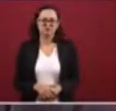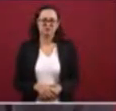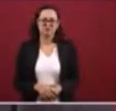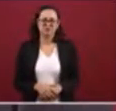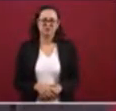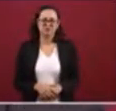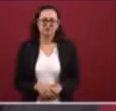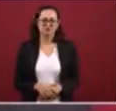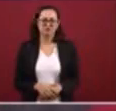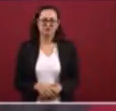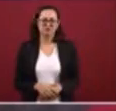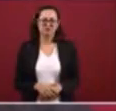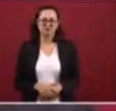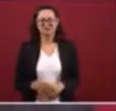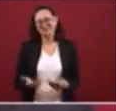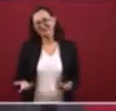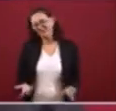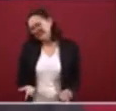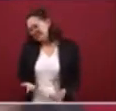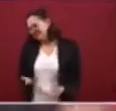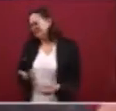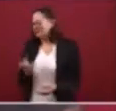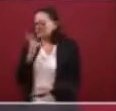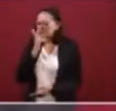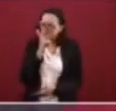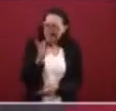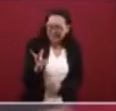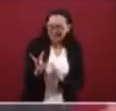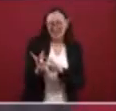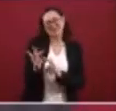no me gusta decirlo, pues, porque